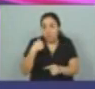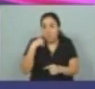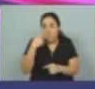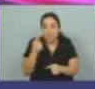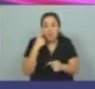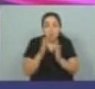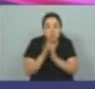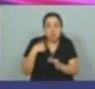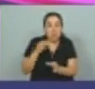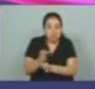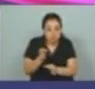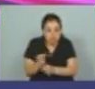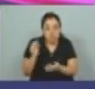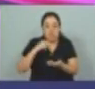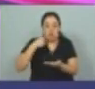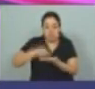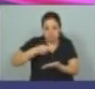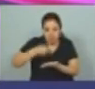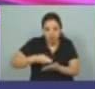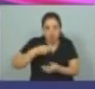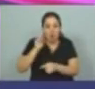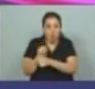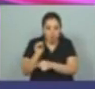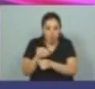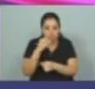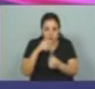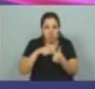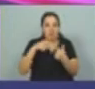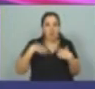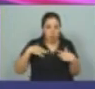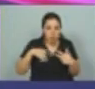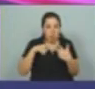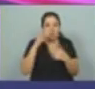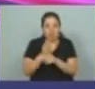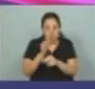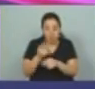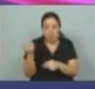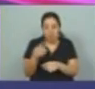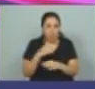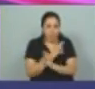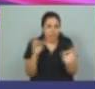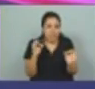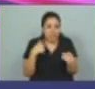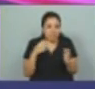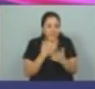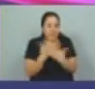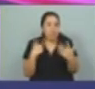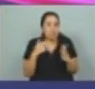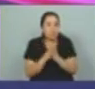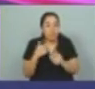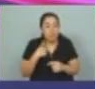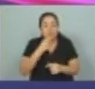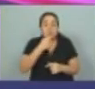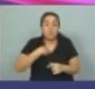les doy educación, hago todo yo. Viven conmigo, son felices. Si yo realmente fuera esa